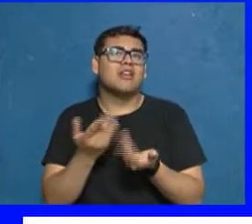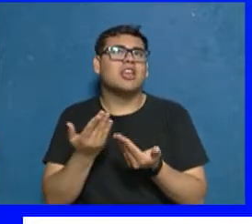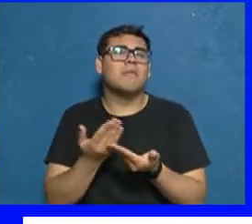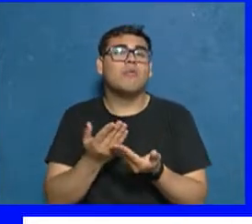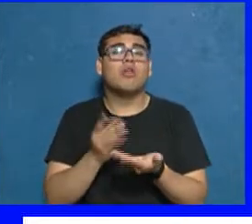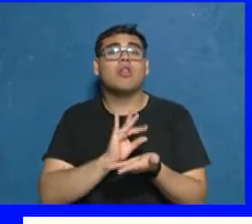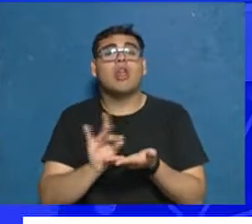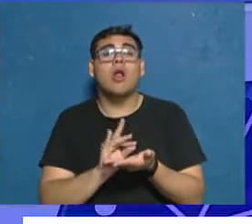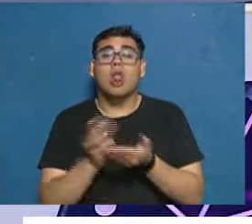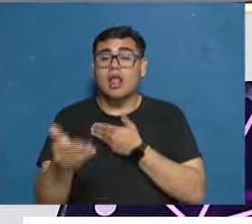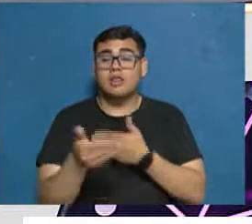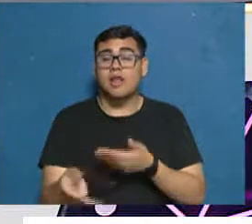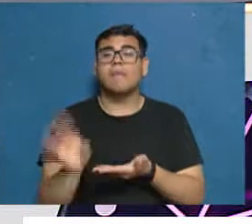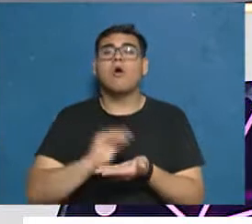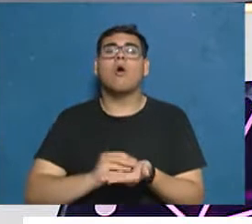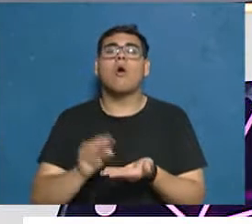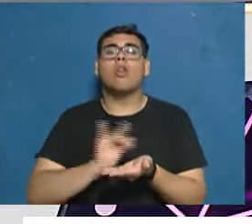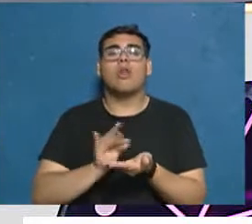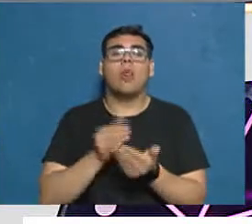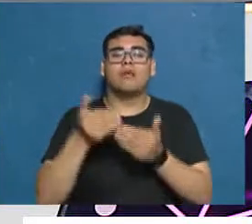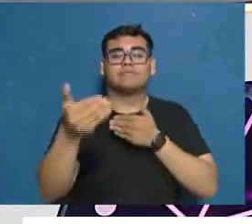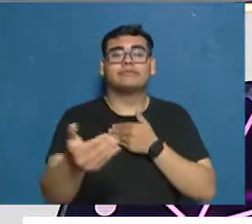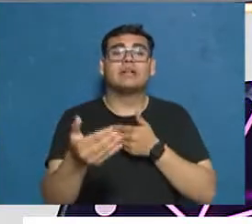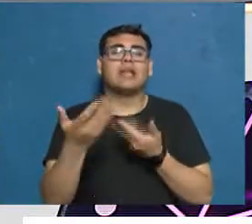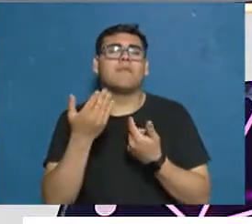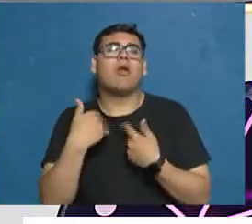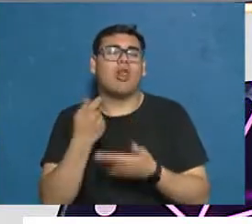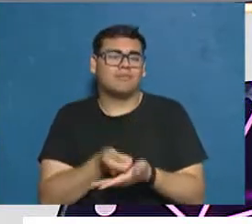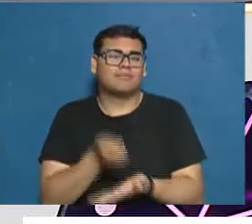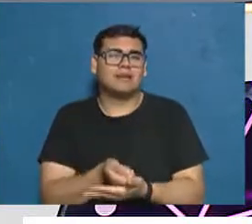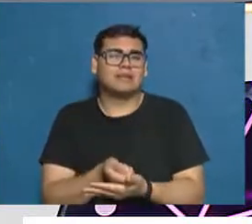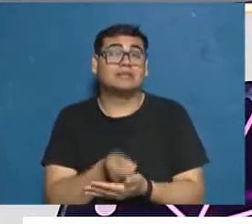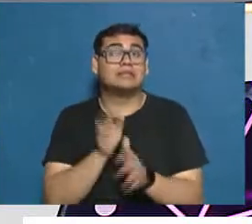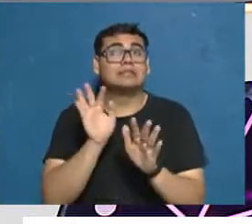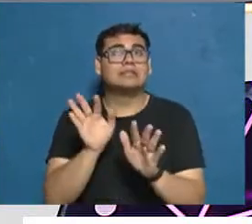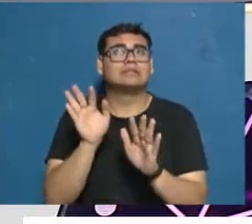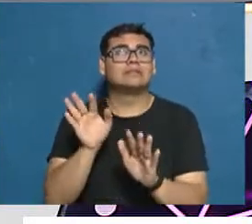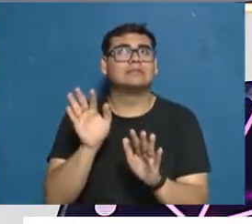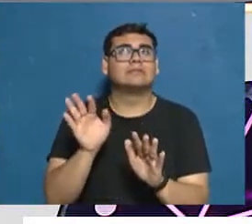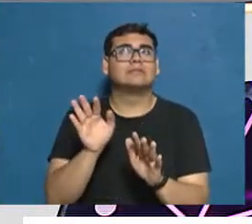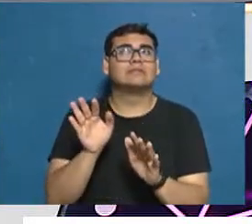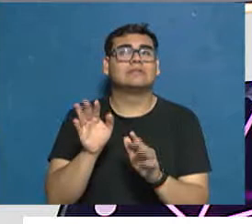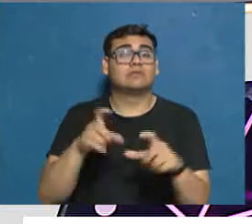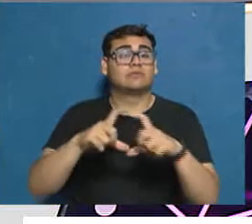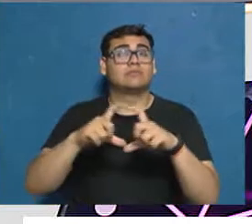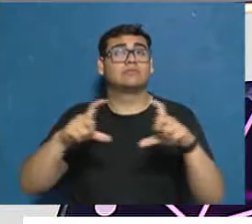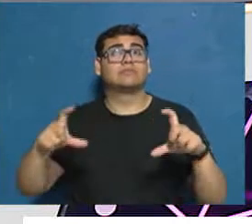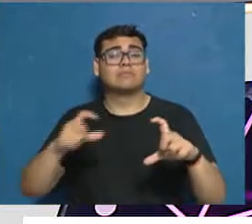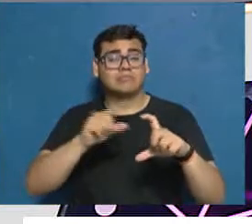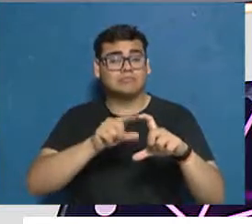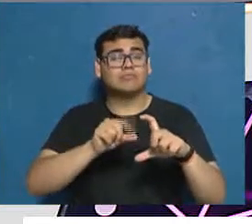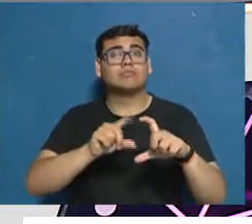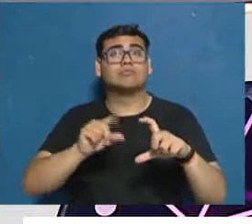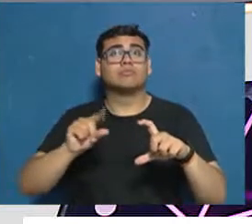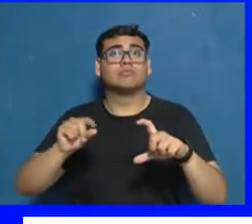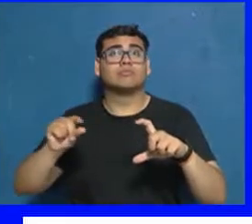corto o a largo plazo, pero que sé que la voy a poder pagar. Sin embargo, de ese desglose que aparece en la parte inferior de la placa,